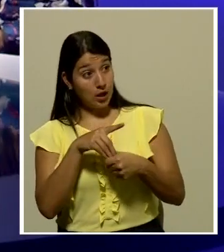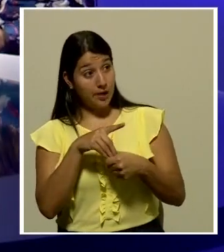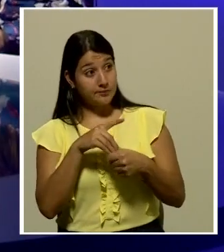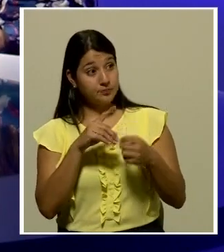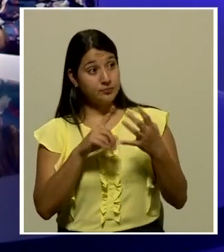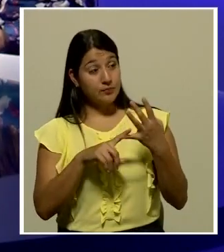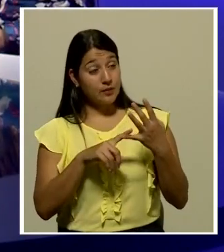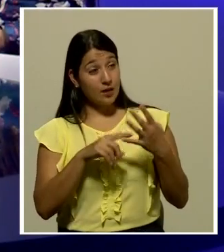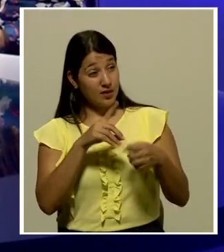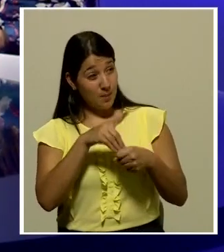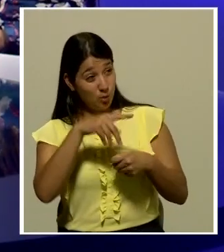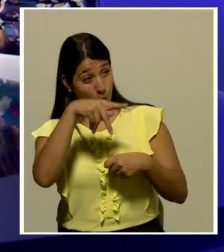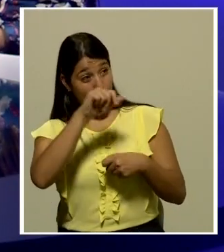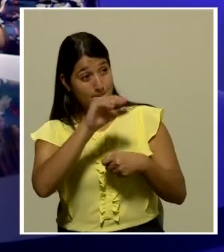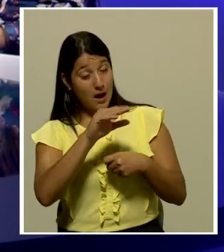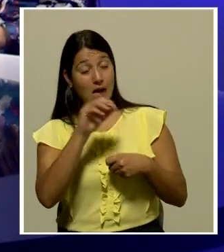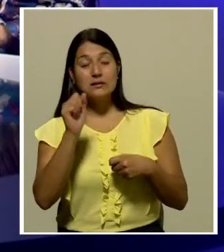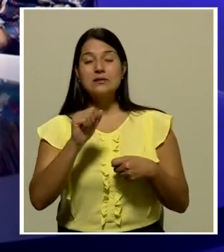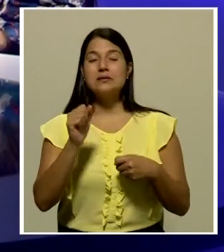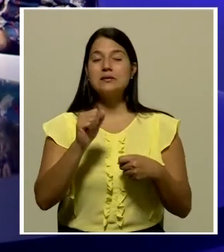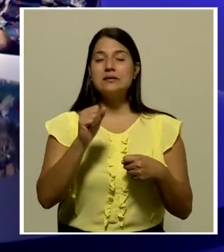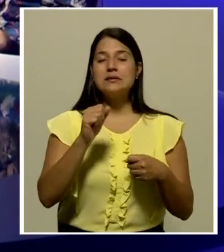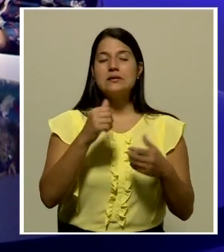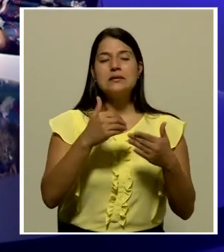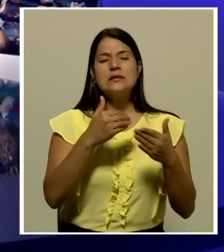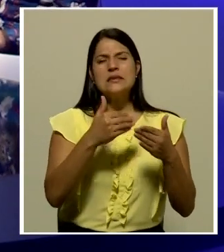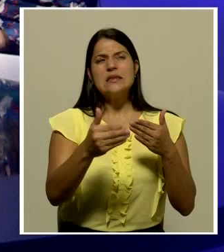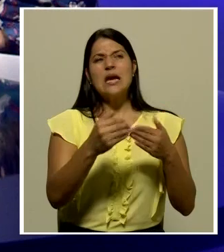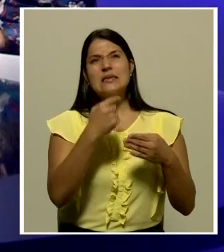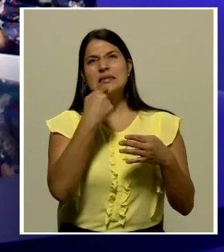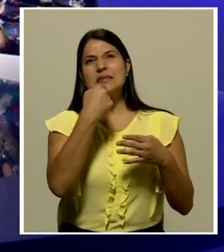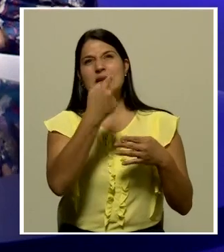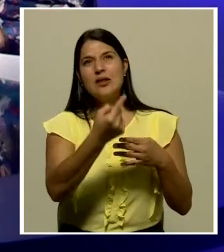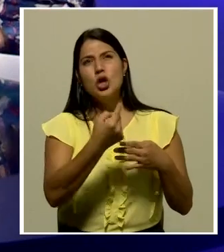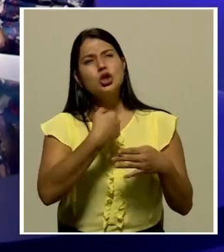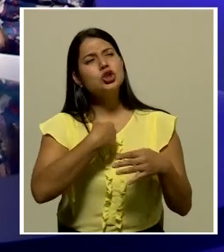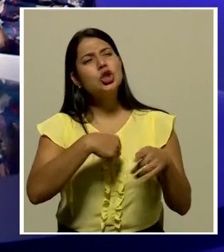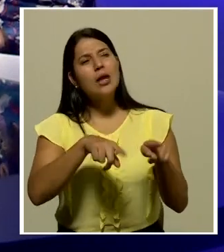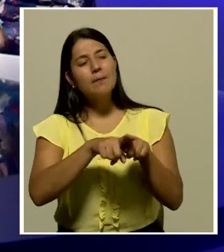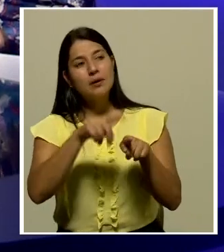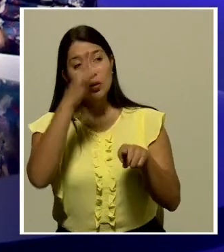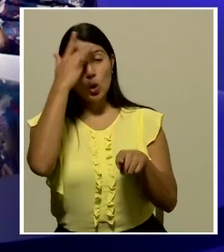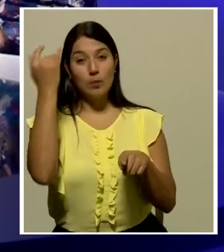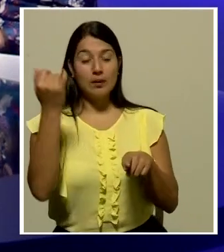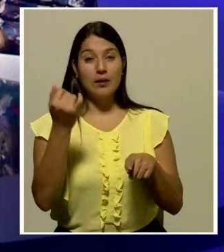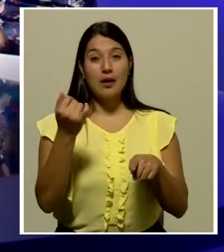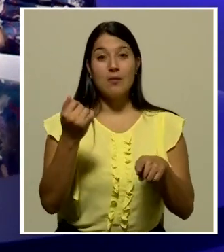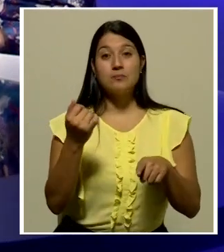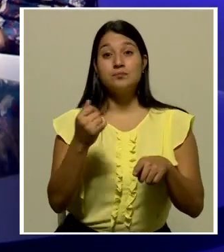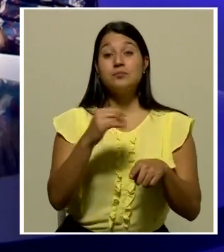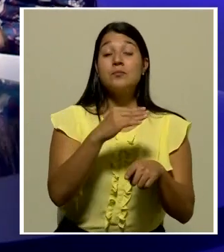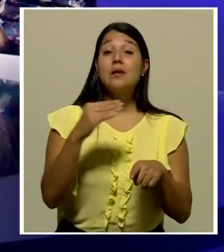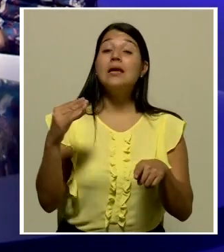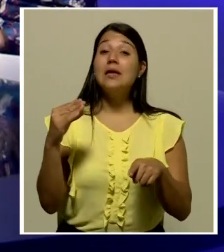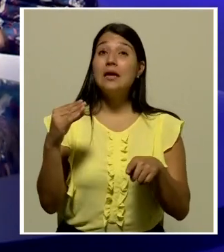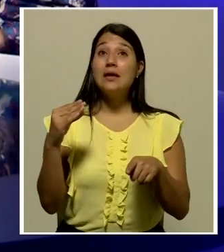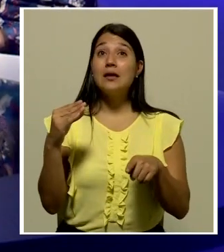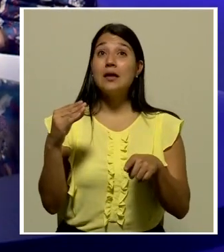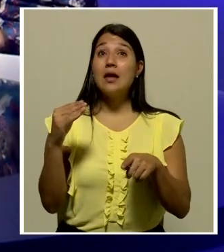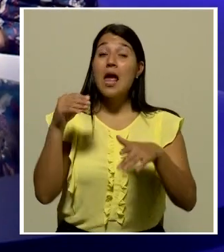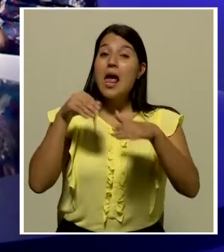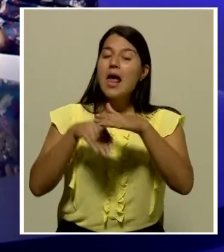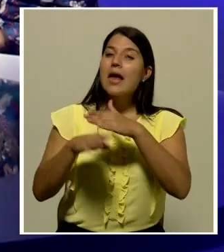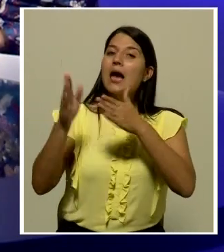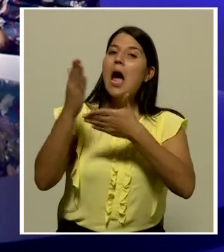Víctor el PAC. también. Ahora se lo digo que también me trabé. Ajá. Pero bueno, y en algún momento